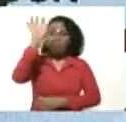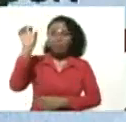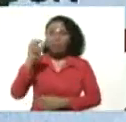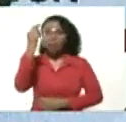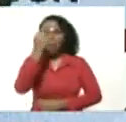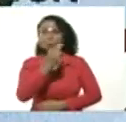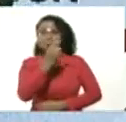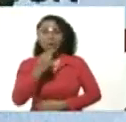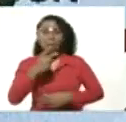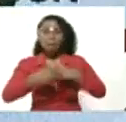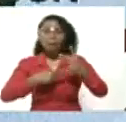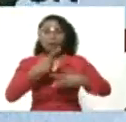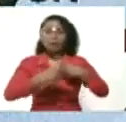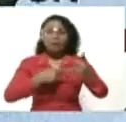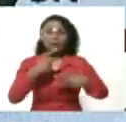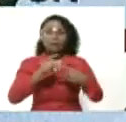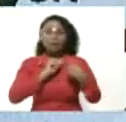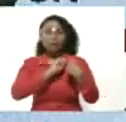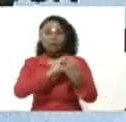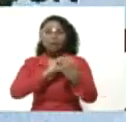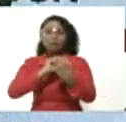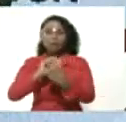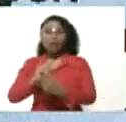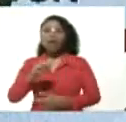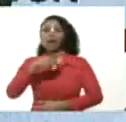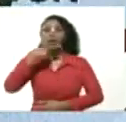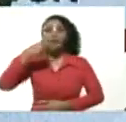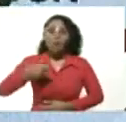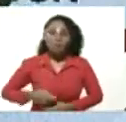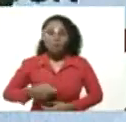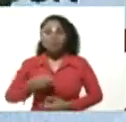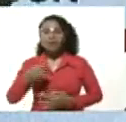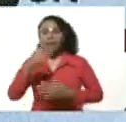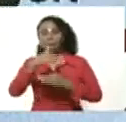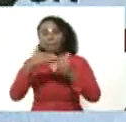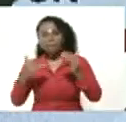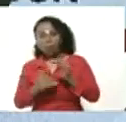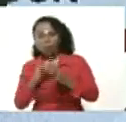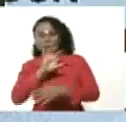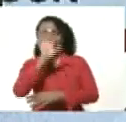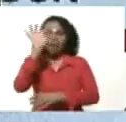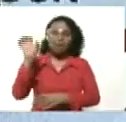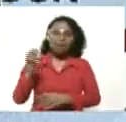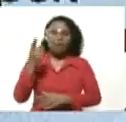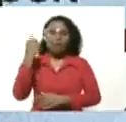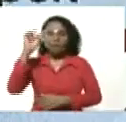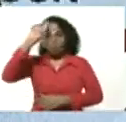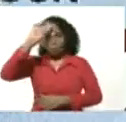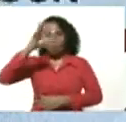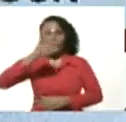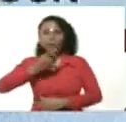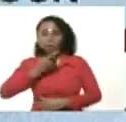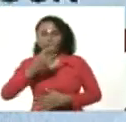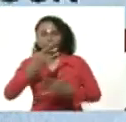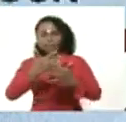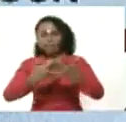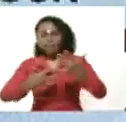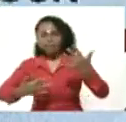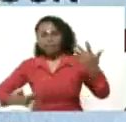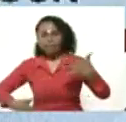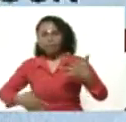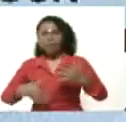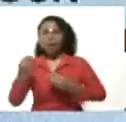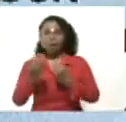el proceso de diálogo. Rusia, Noruega, Países Bajos, México, ayer República Dominicana, Barbados. Así como